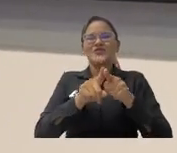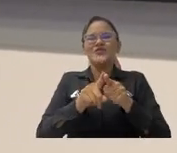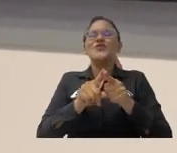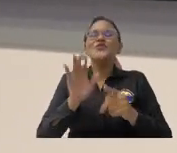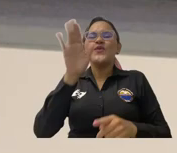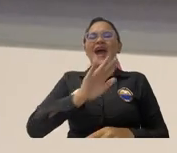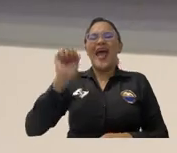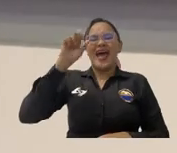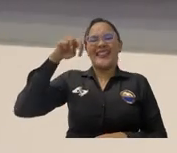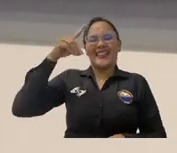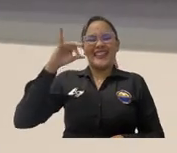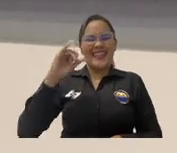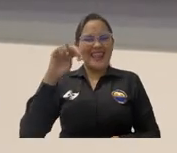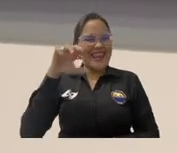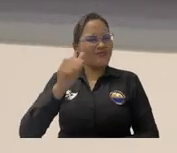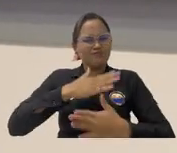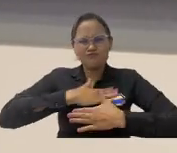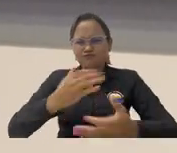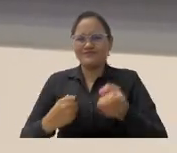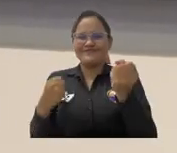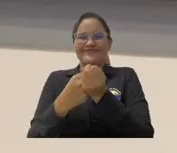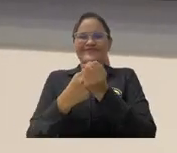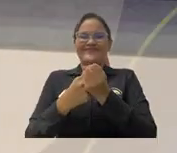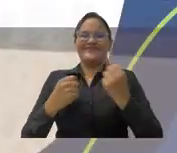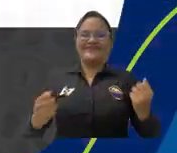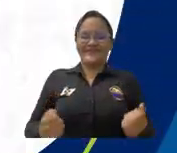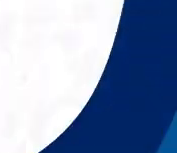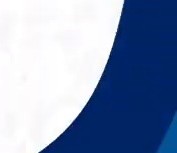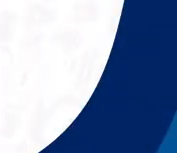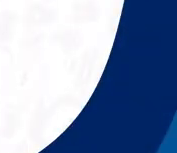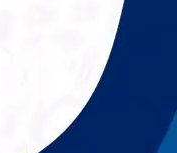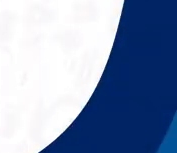en la región andina y de las demás universidades que hagan parte de